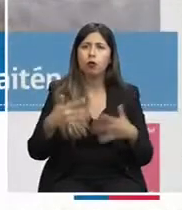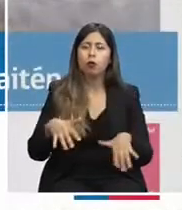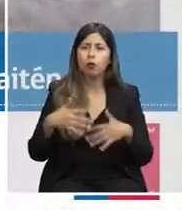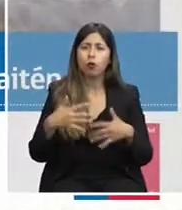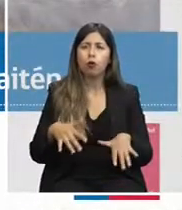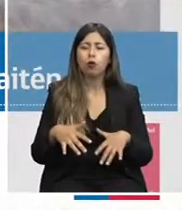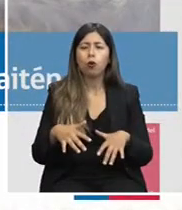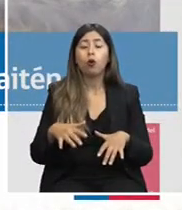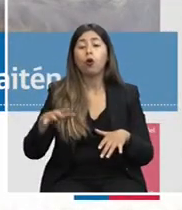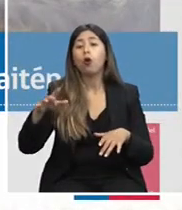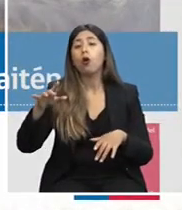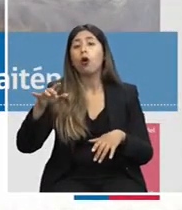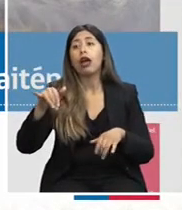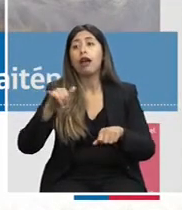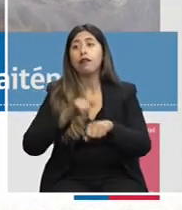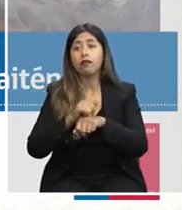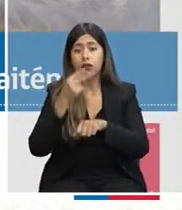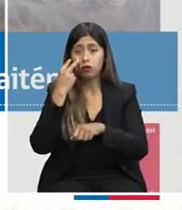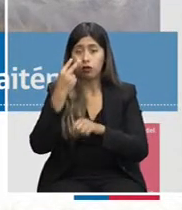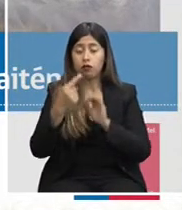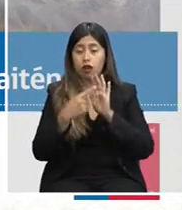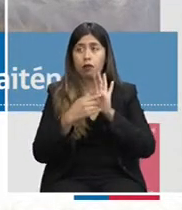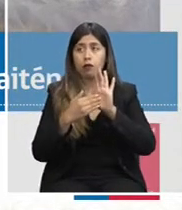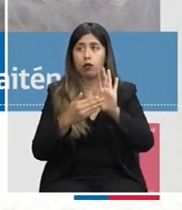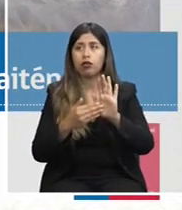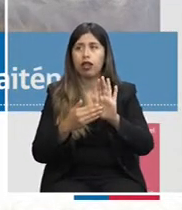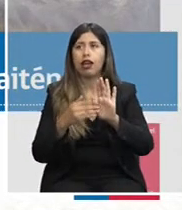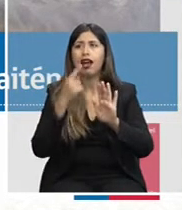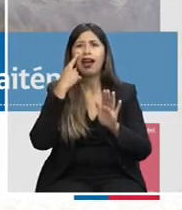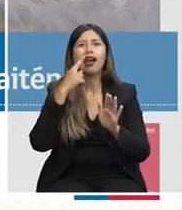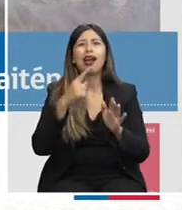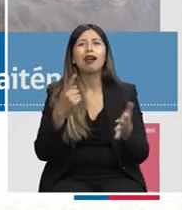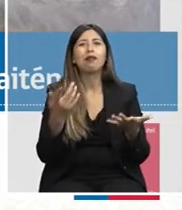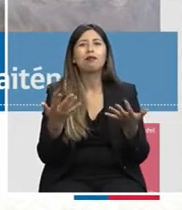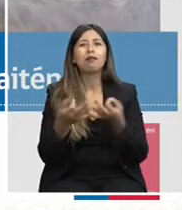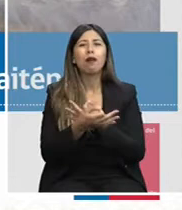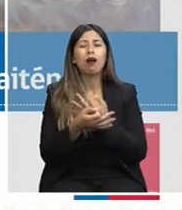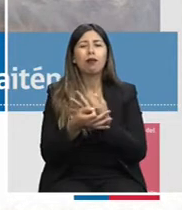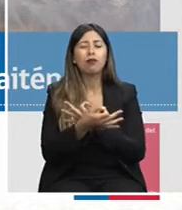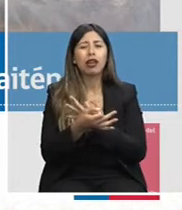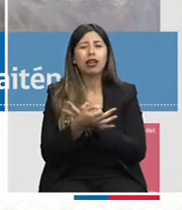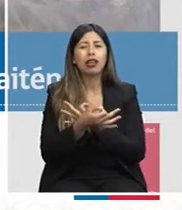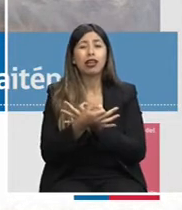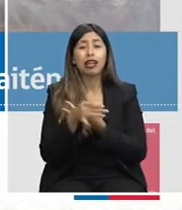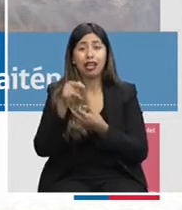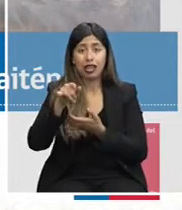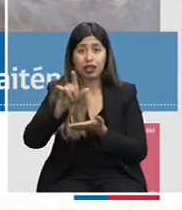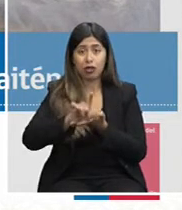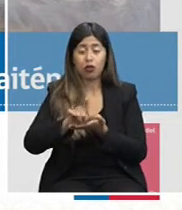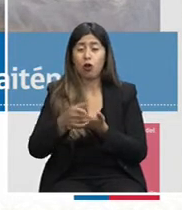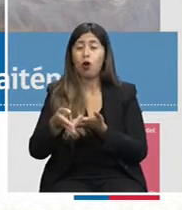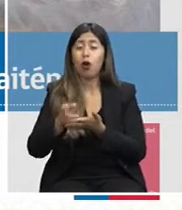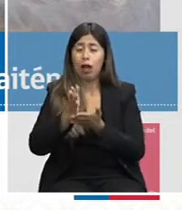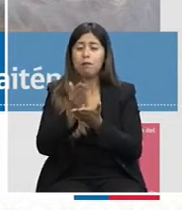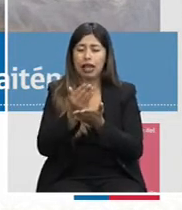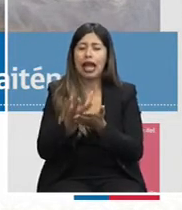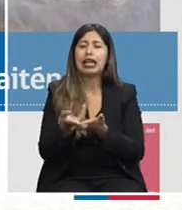Una simulación que voy a mostrar a continuación nos muestra que esta zona, que incluso tuvo un plan de